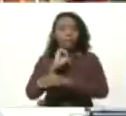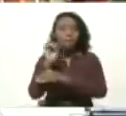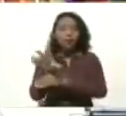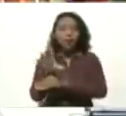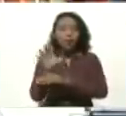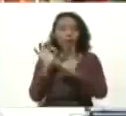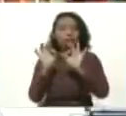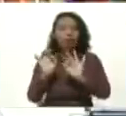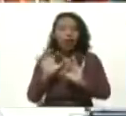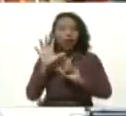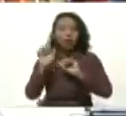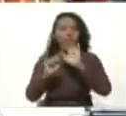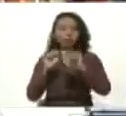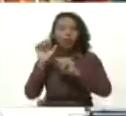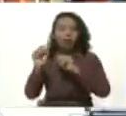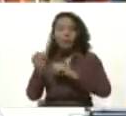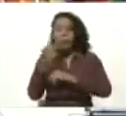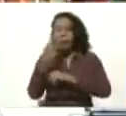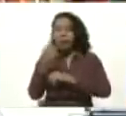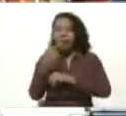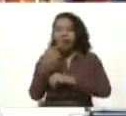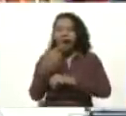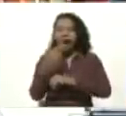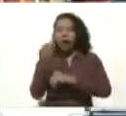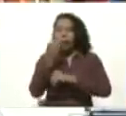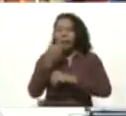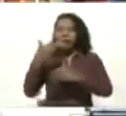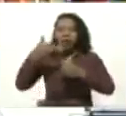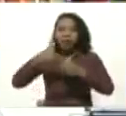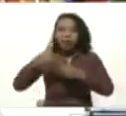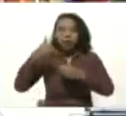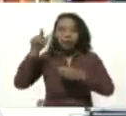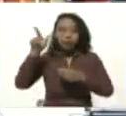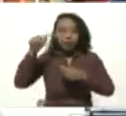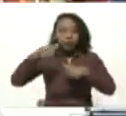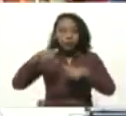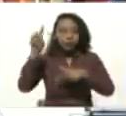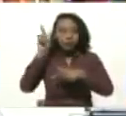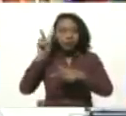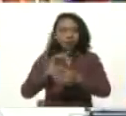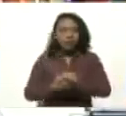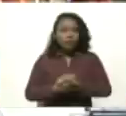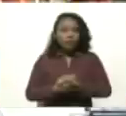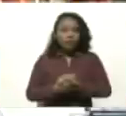especial a comprar medicinas, alimento y gasolina para Venezuela.